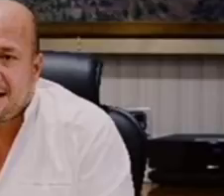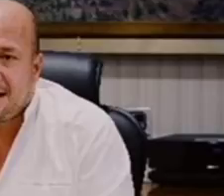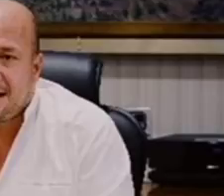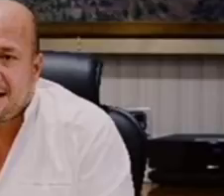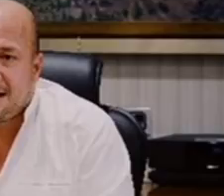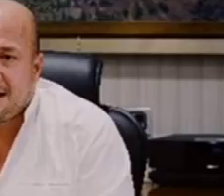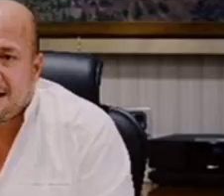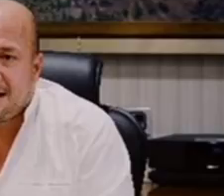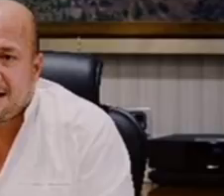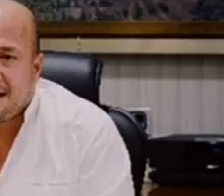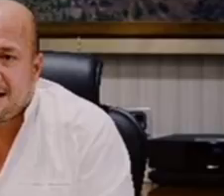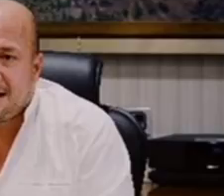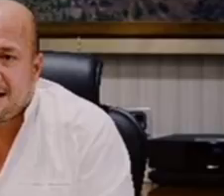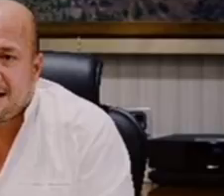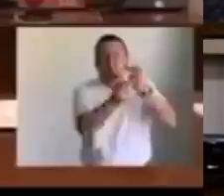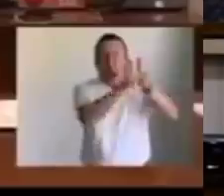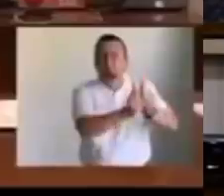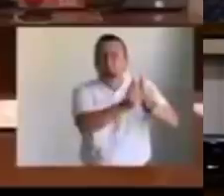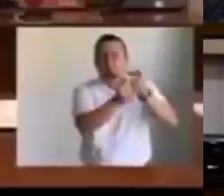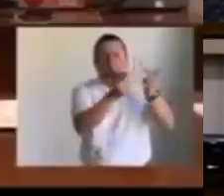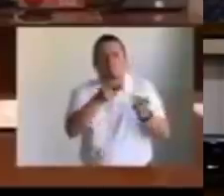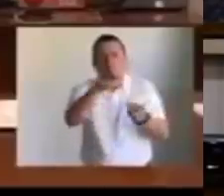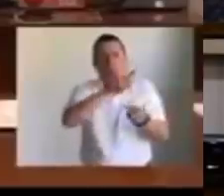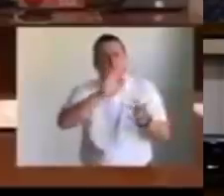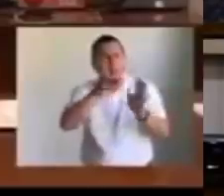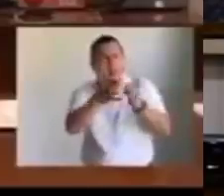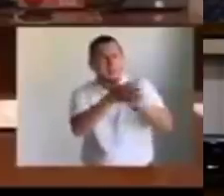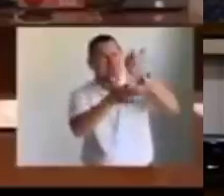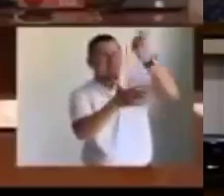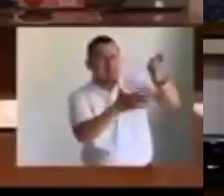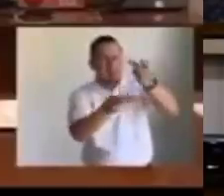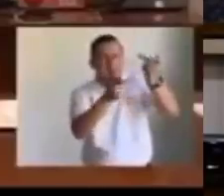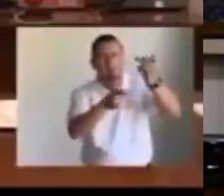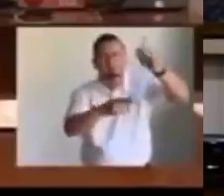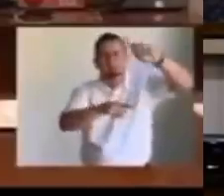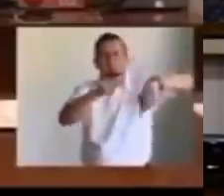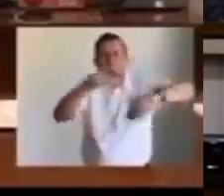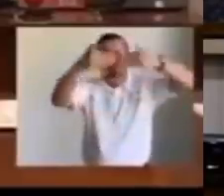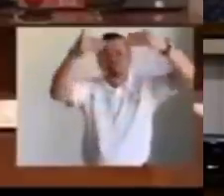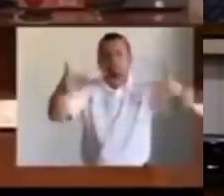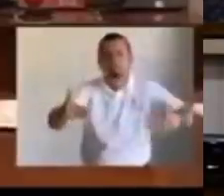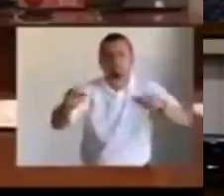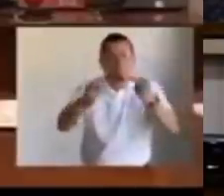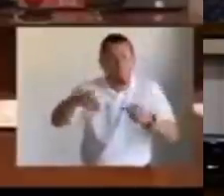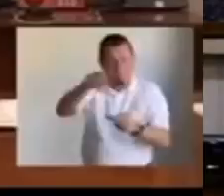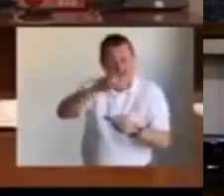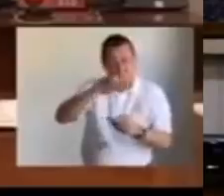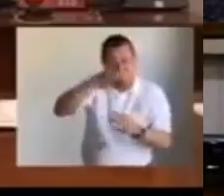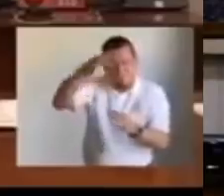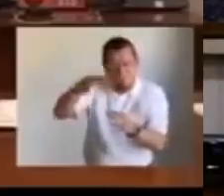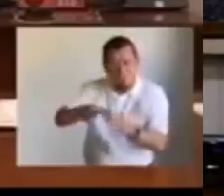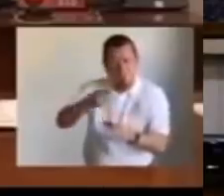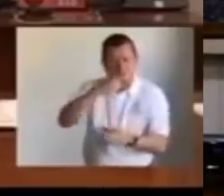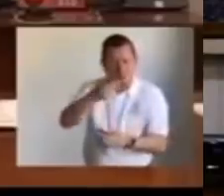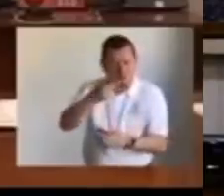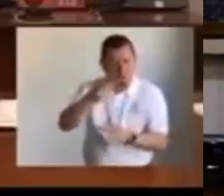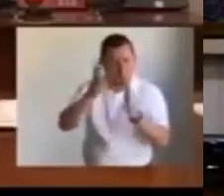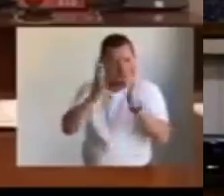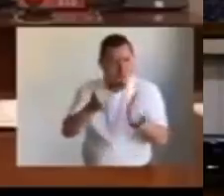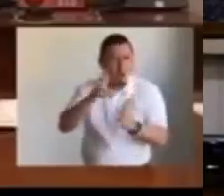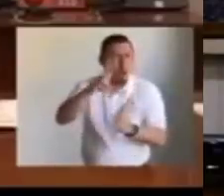doctor Hugo día de ayer en sus redes sociales subsecretario Gatell usted dijo de manera puntual